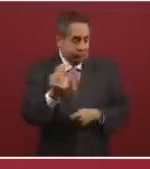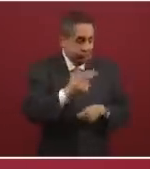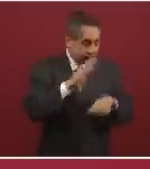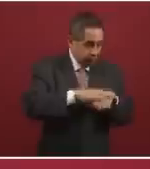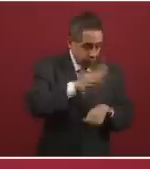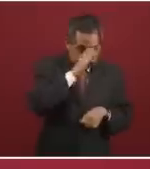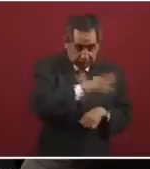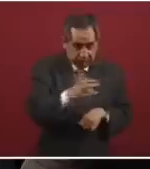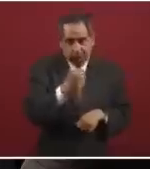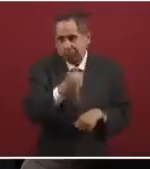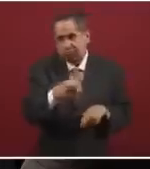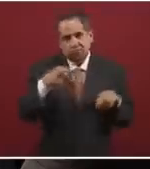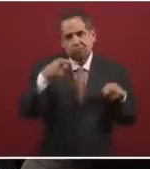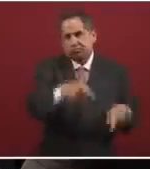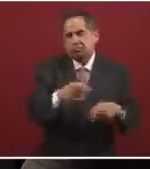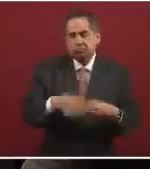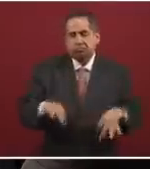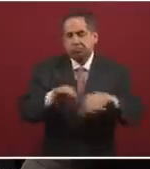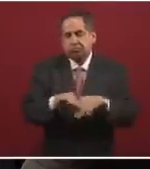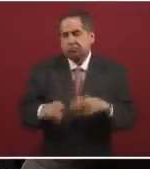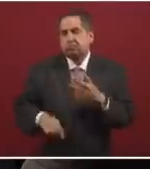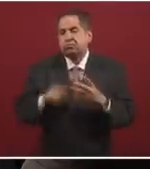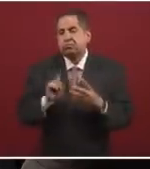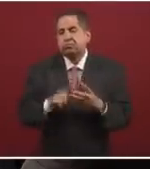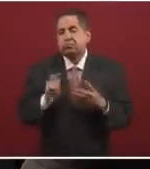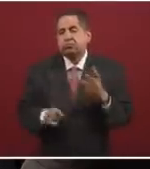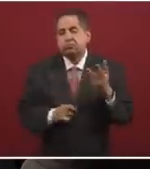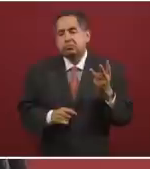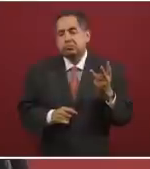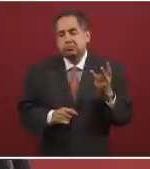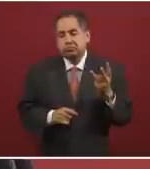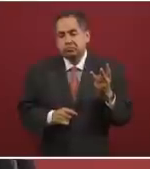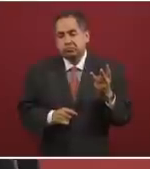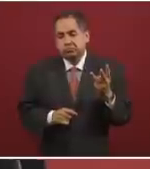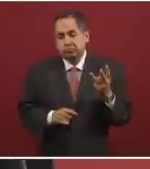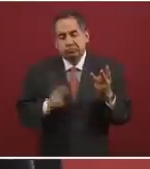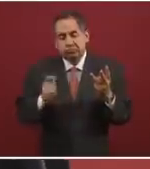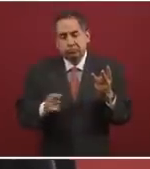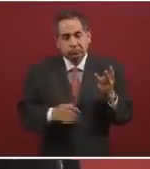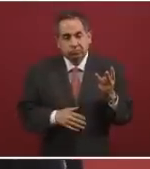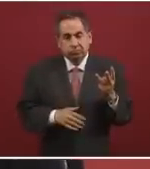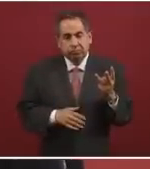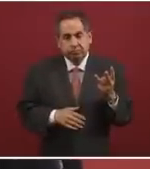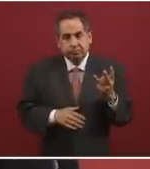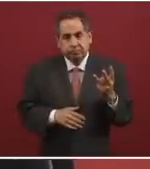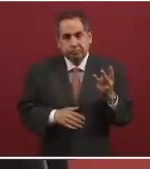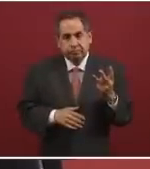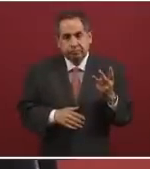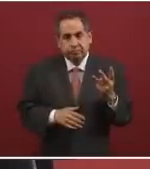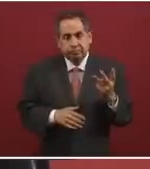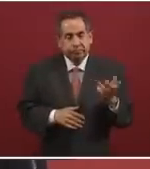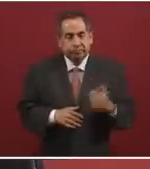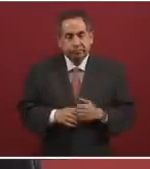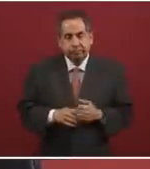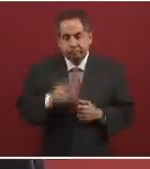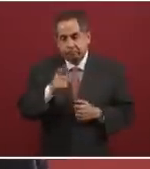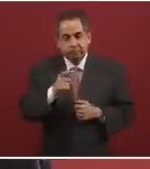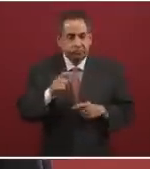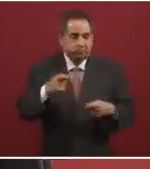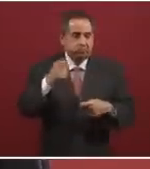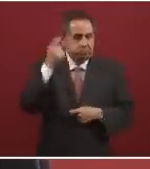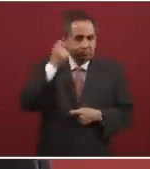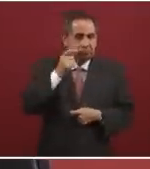necesita. Me importa que tengan becas